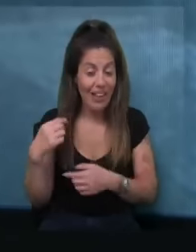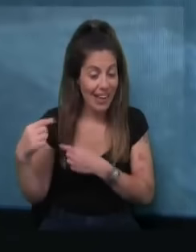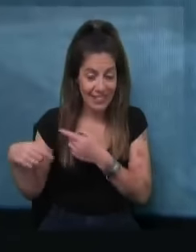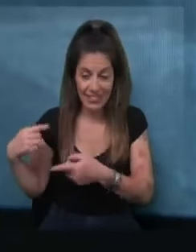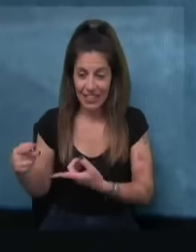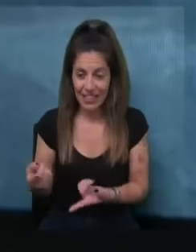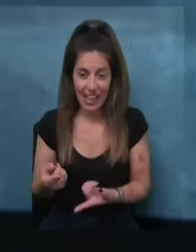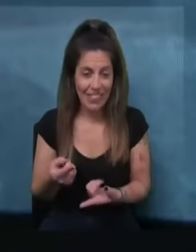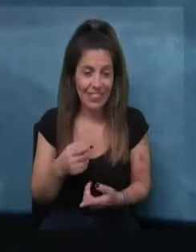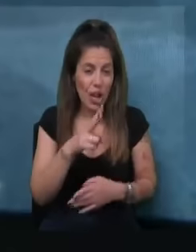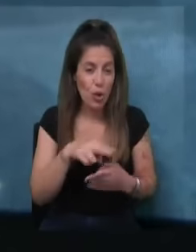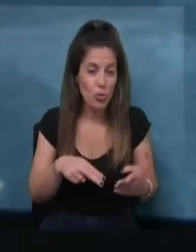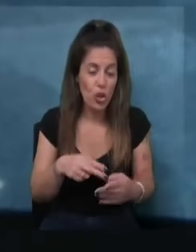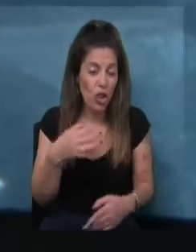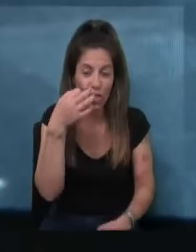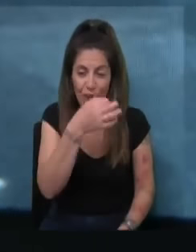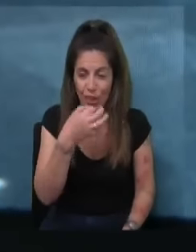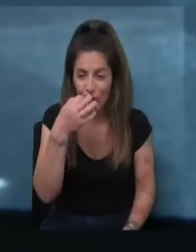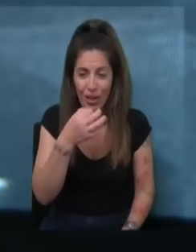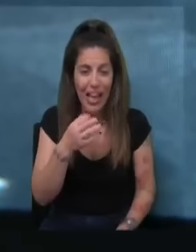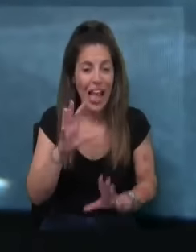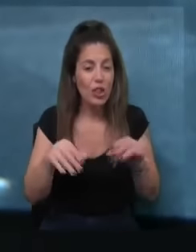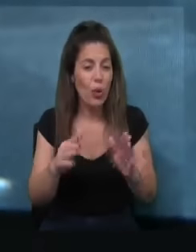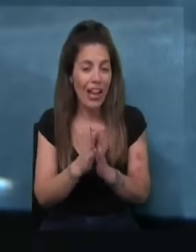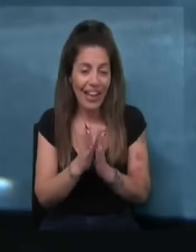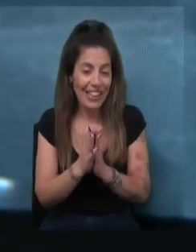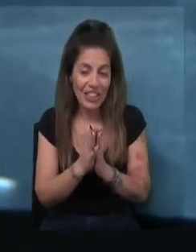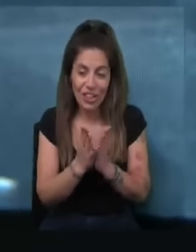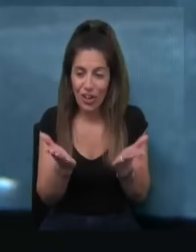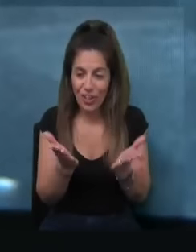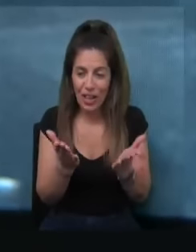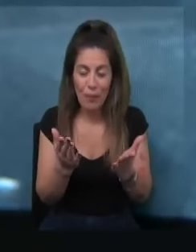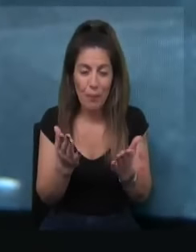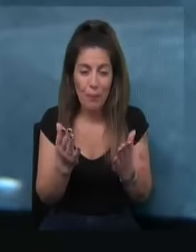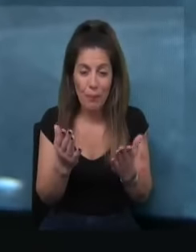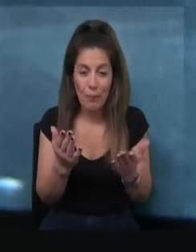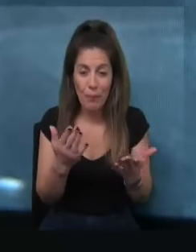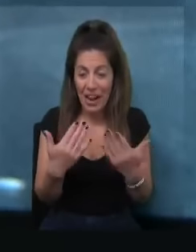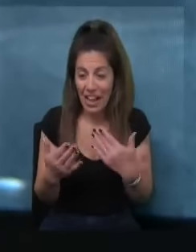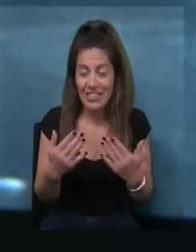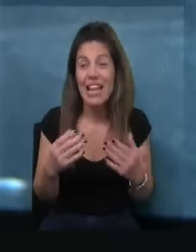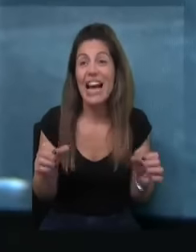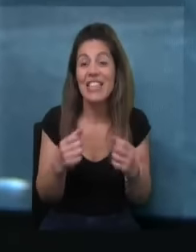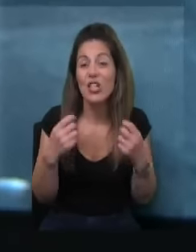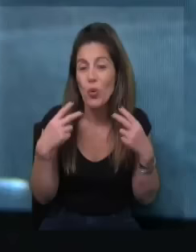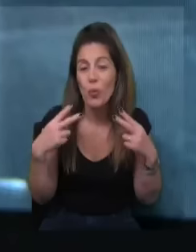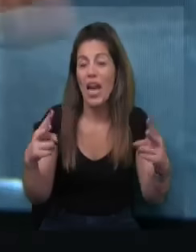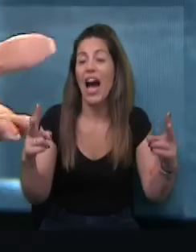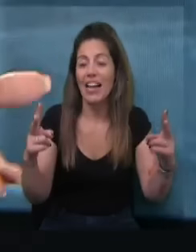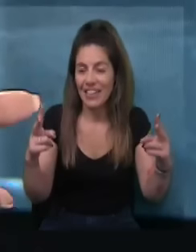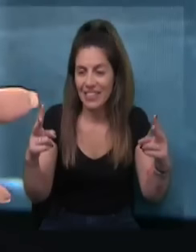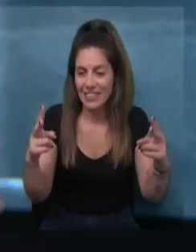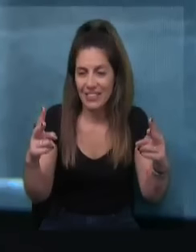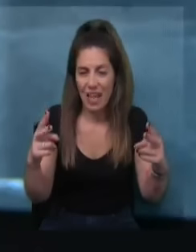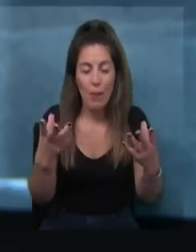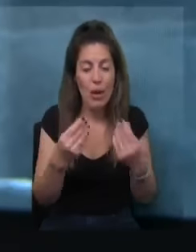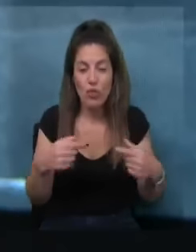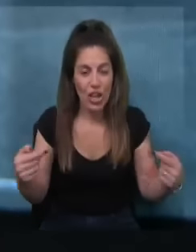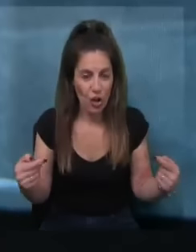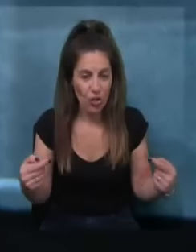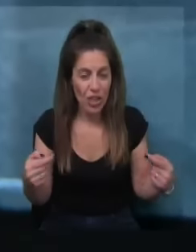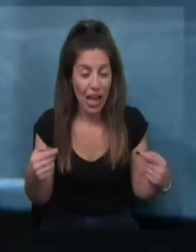del uso de drogas está hasta en la religiones para hacer precisamente sus viajes iniciáticos para mucha cosa